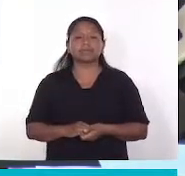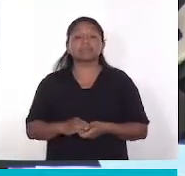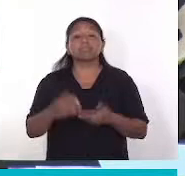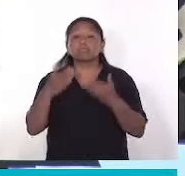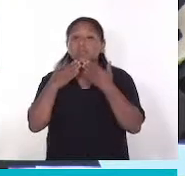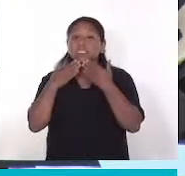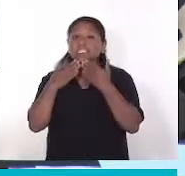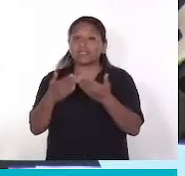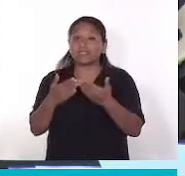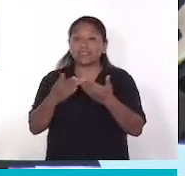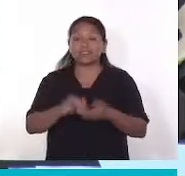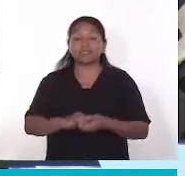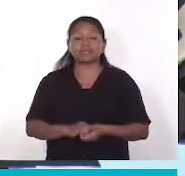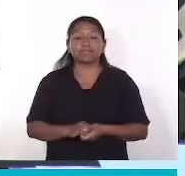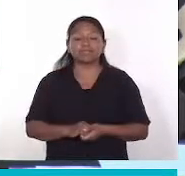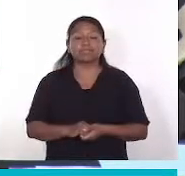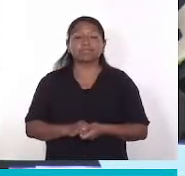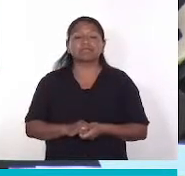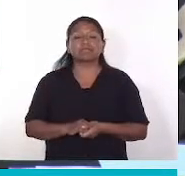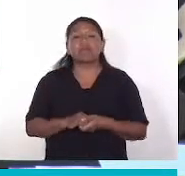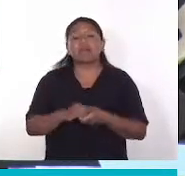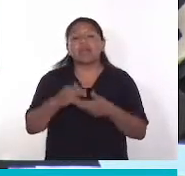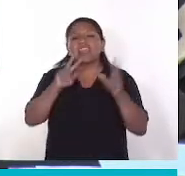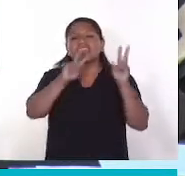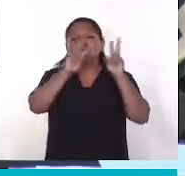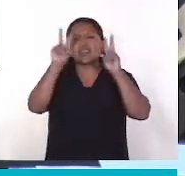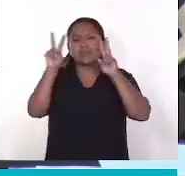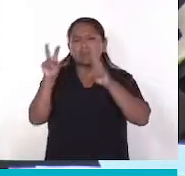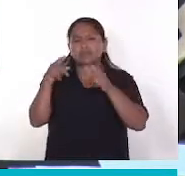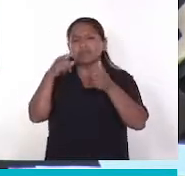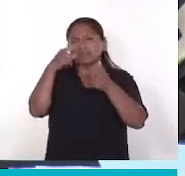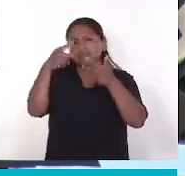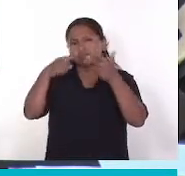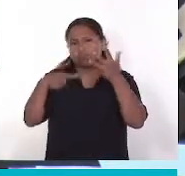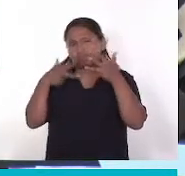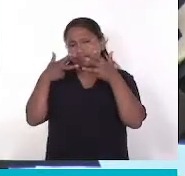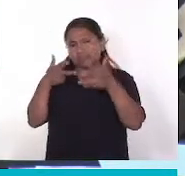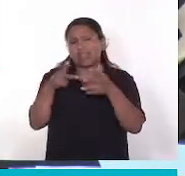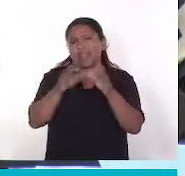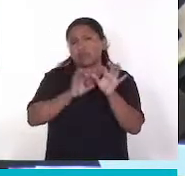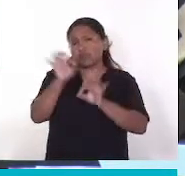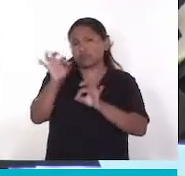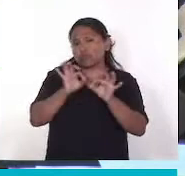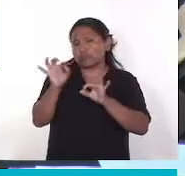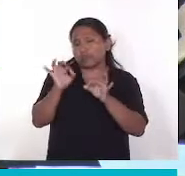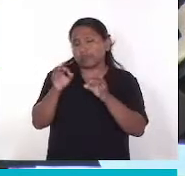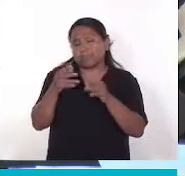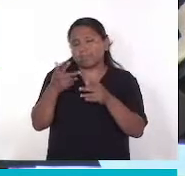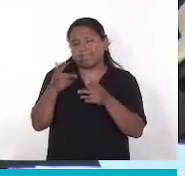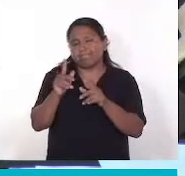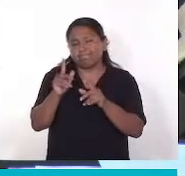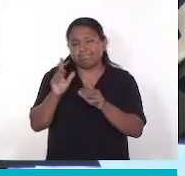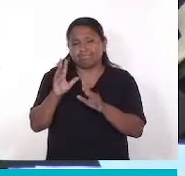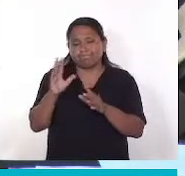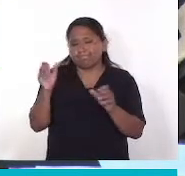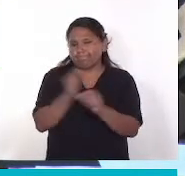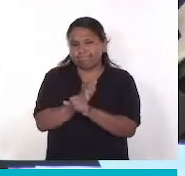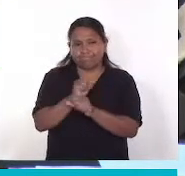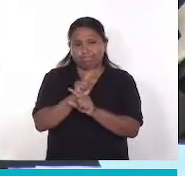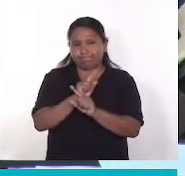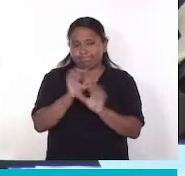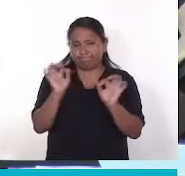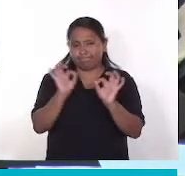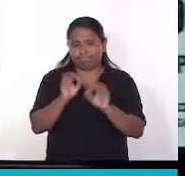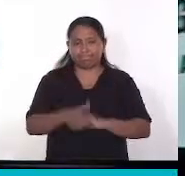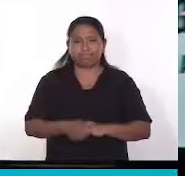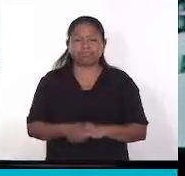presidente. Vamos a hacer referencia a varios temas que estaban en proyectos que no han sido aprobados en esta sesión.